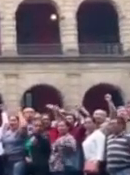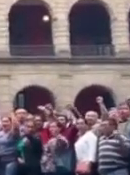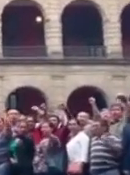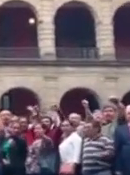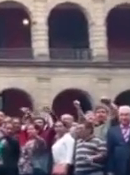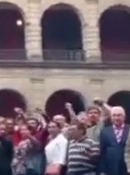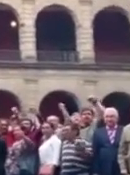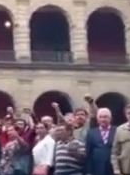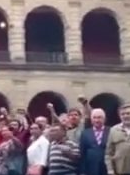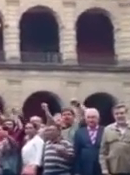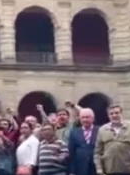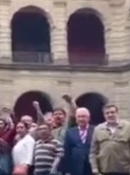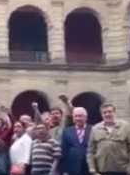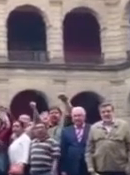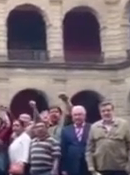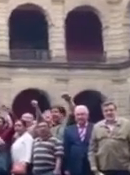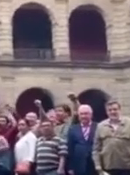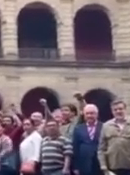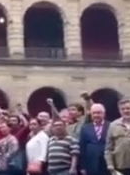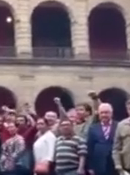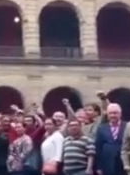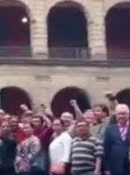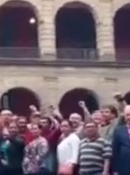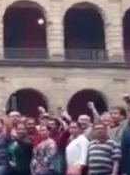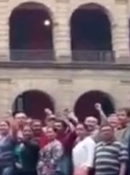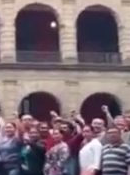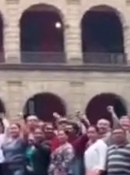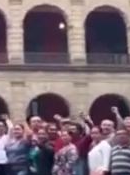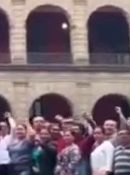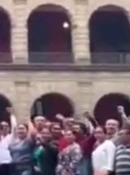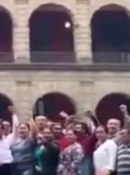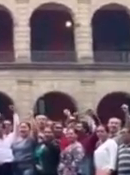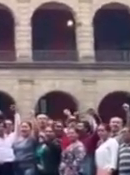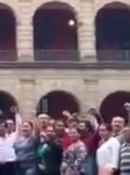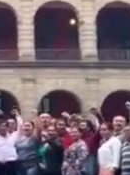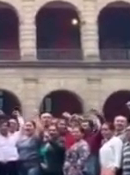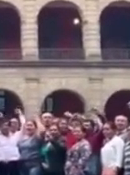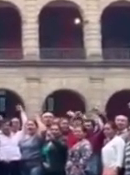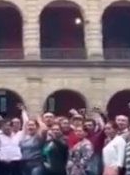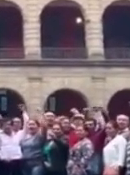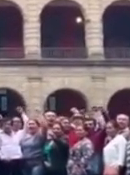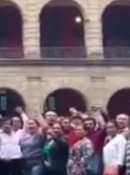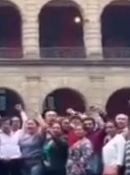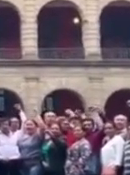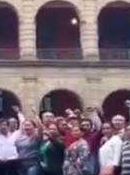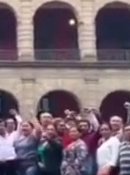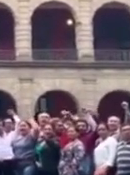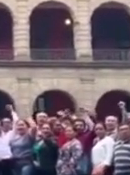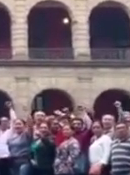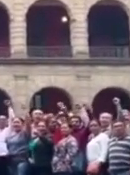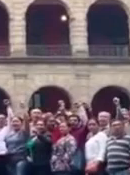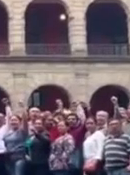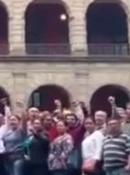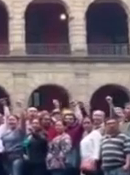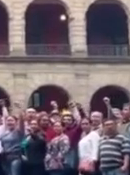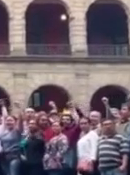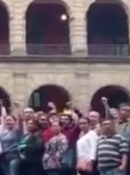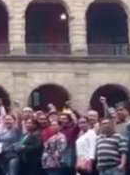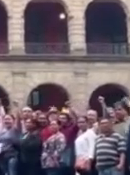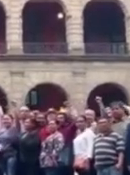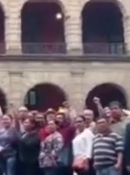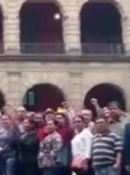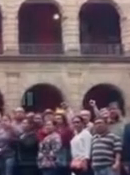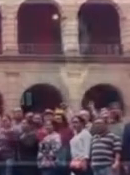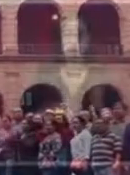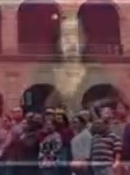de que nosotros no vamos a aplicar la misma política neoliberal. Estamos en el